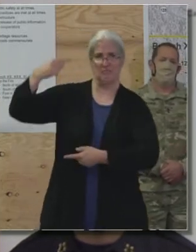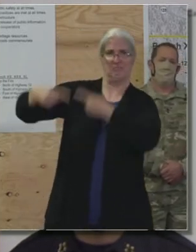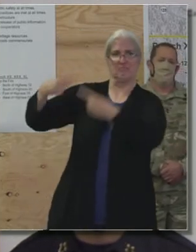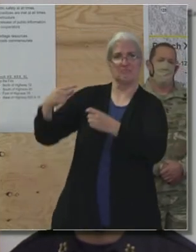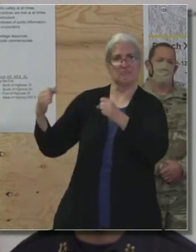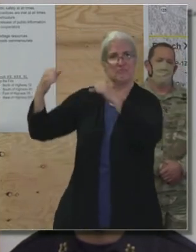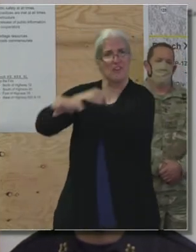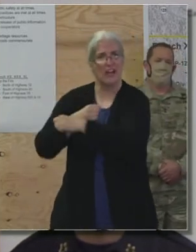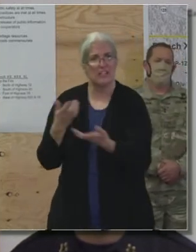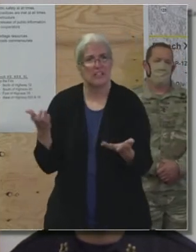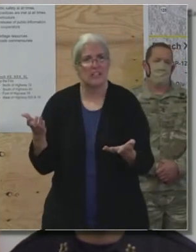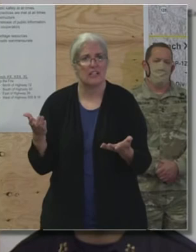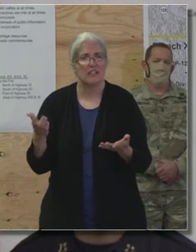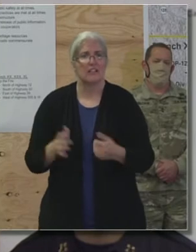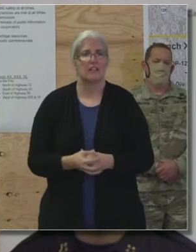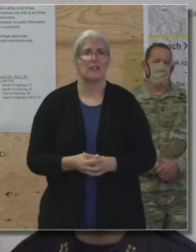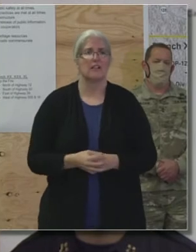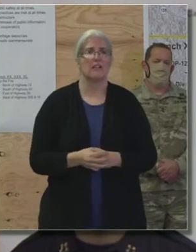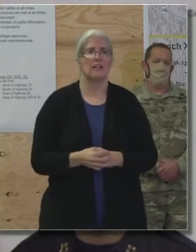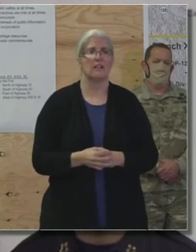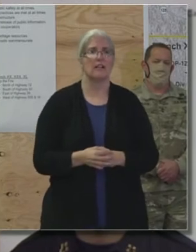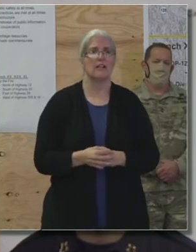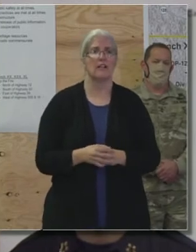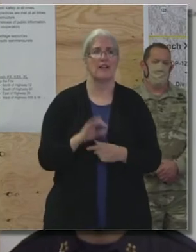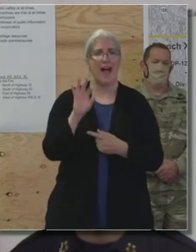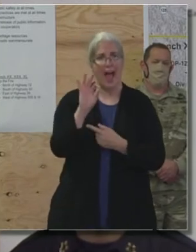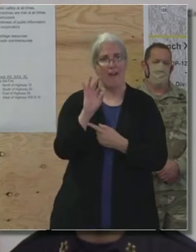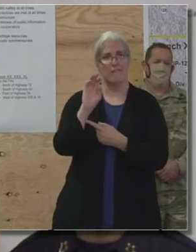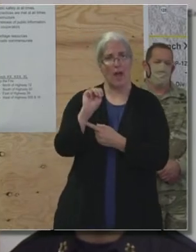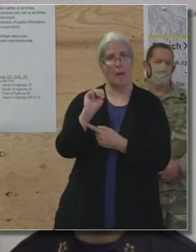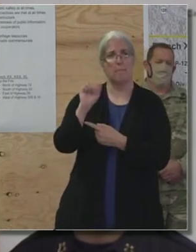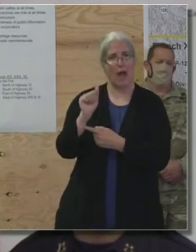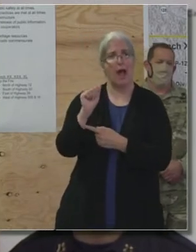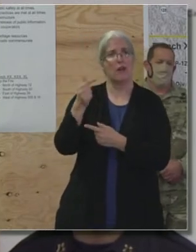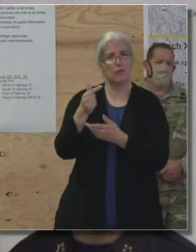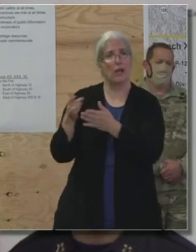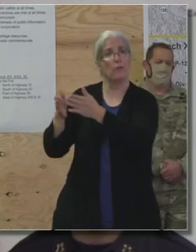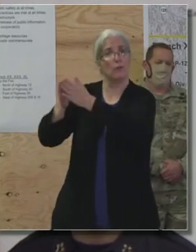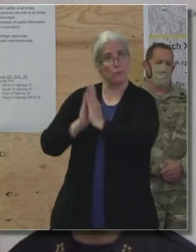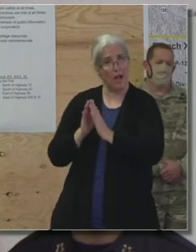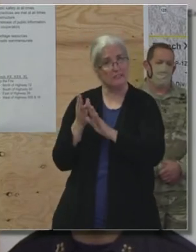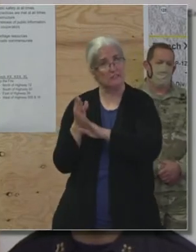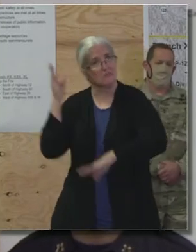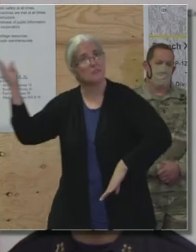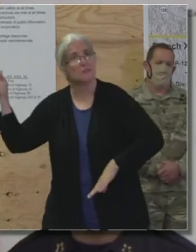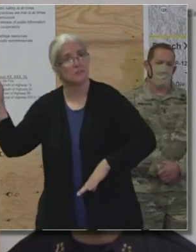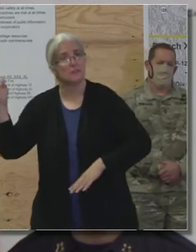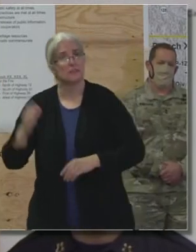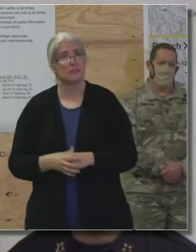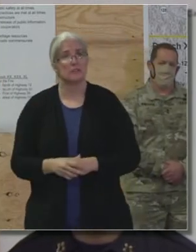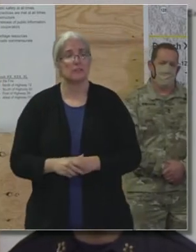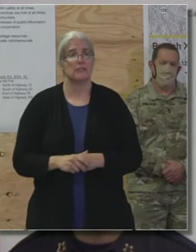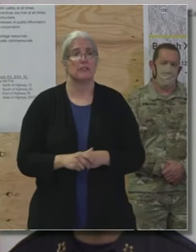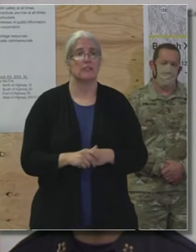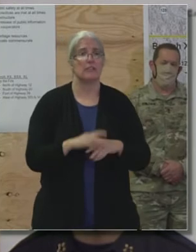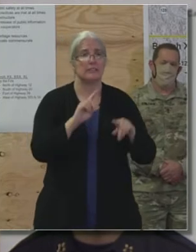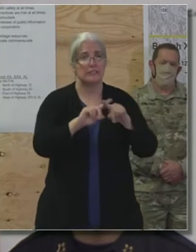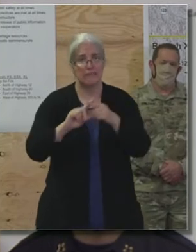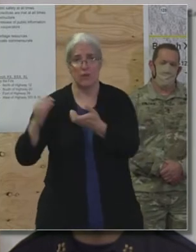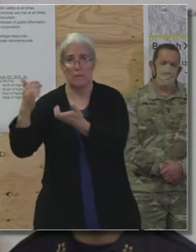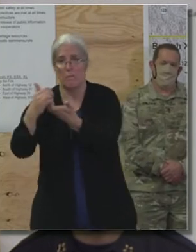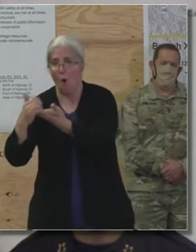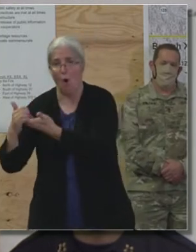el apoyo que hemos recibido las ayudas de mac y el apoyo que seguimos recibiendo con las sociedades